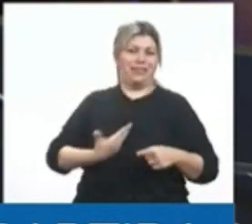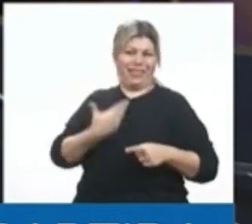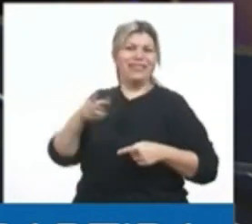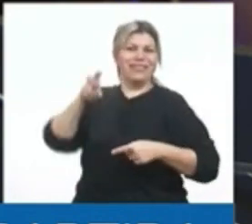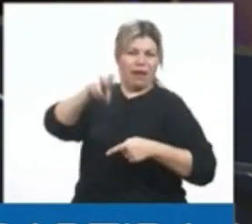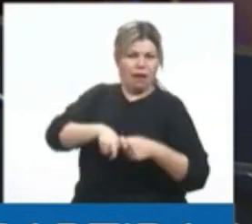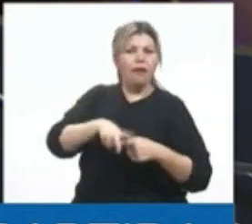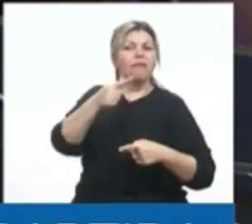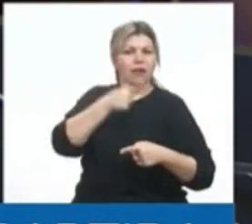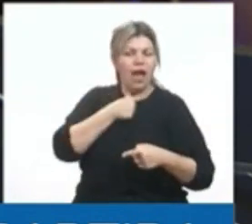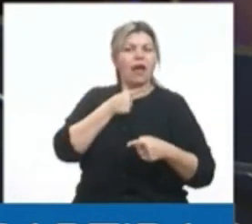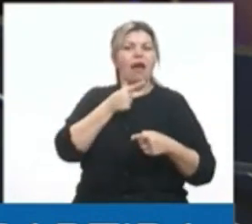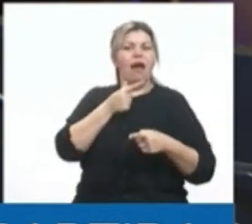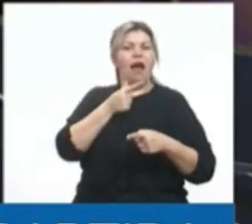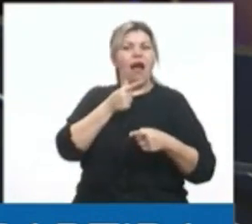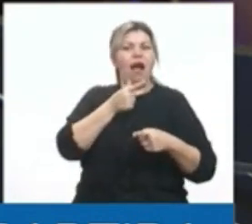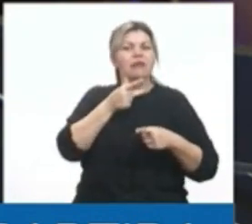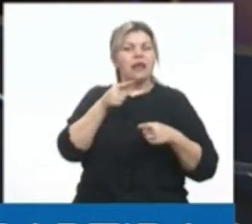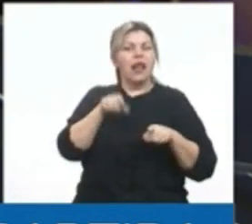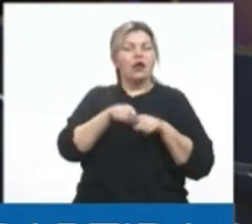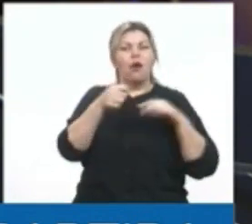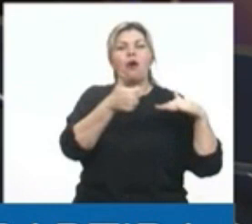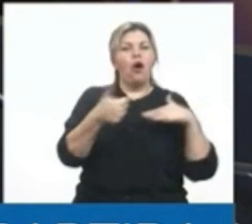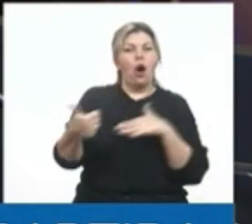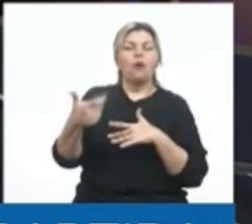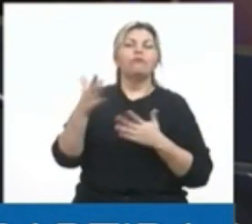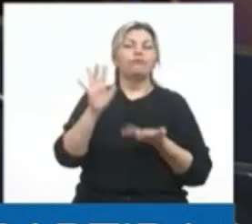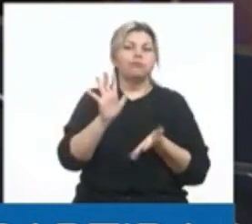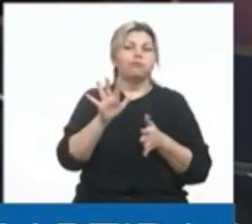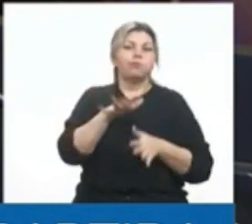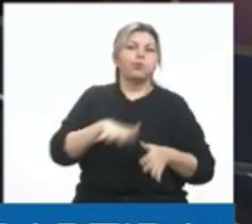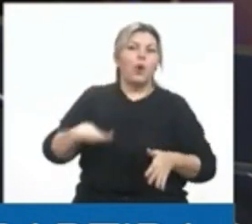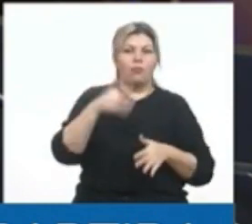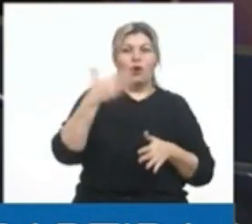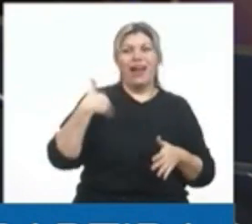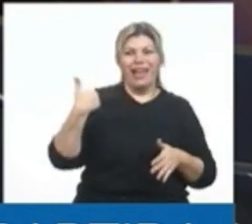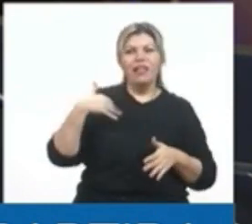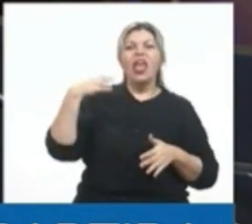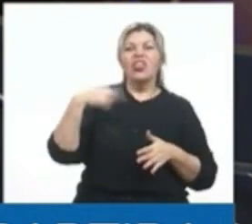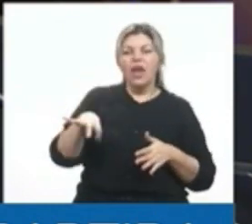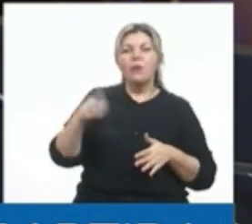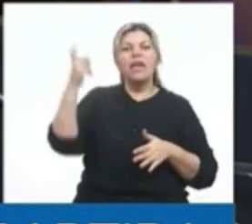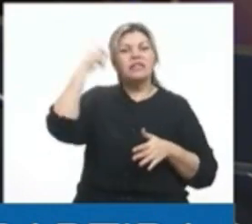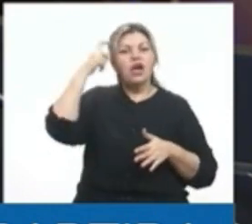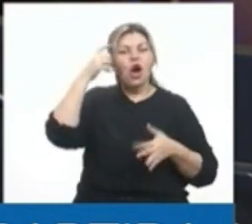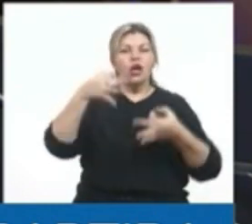argentino sean aptos psicológicamente que Es evidente que no es lo que está pasando